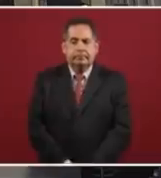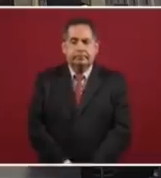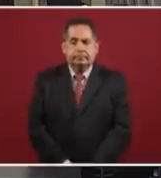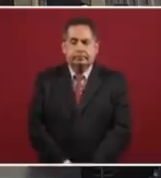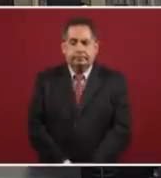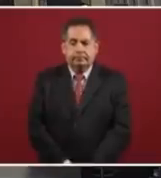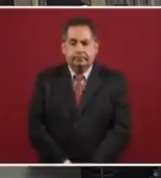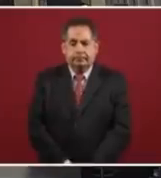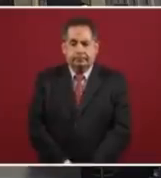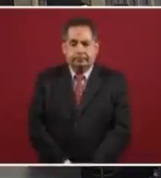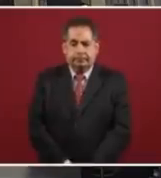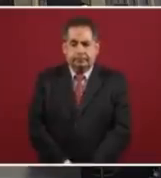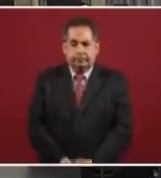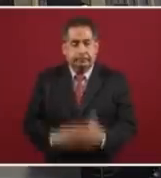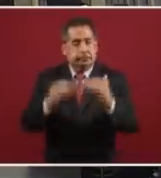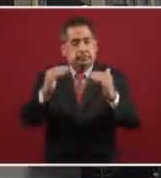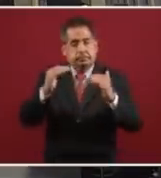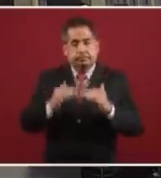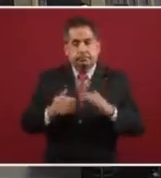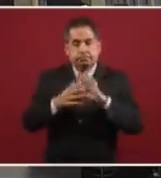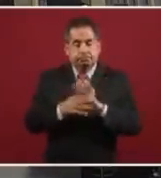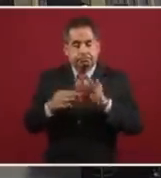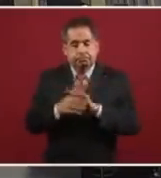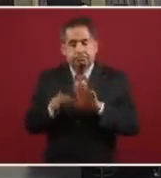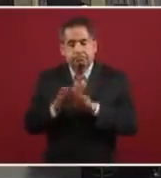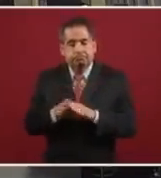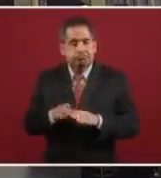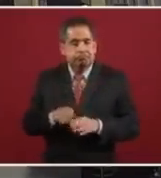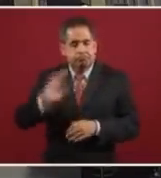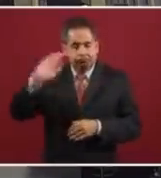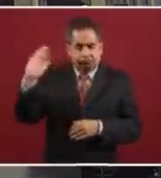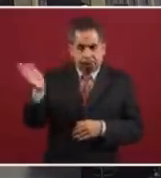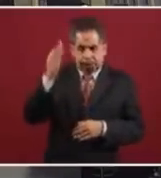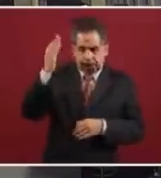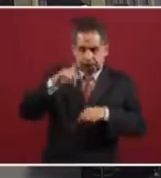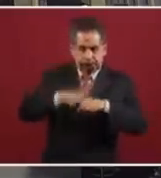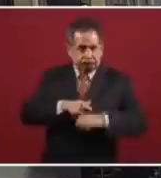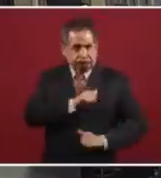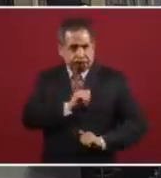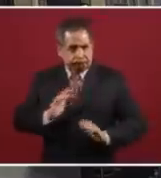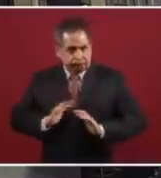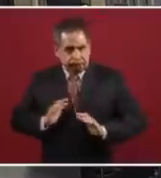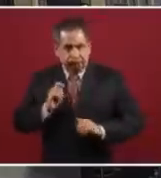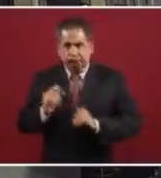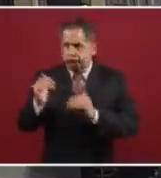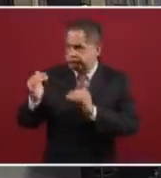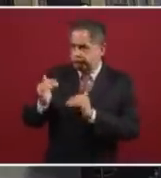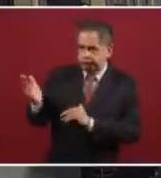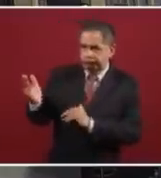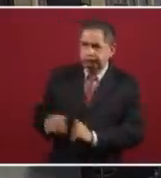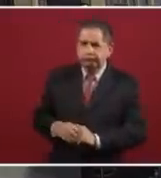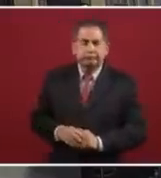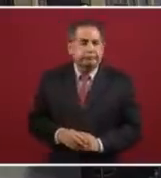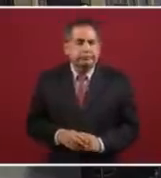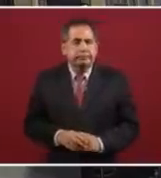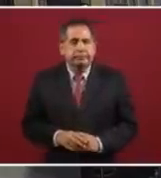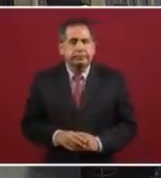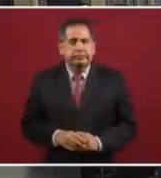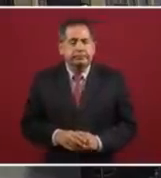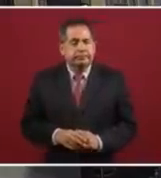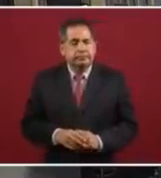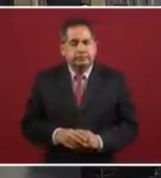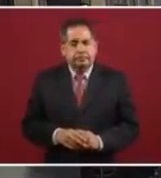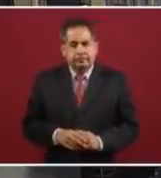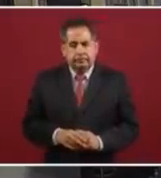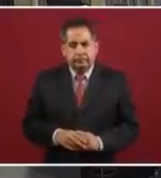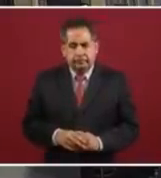Continuando con las acciones de las fuerzas federales, La que sigue, por favor. ¿O vas